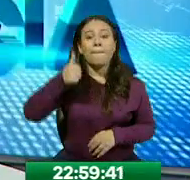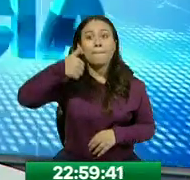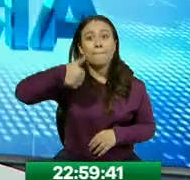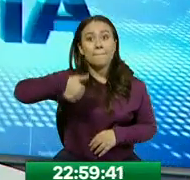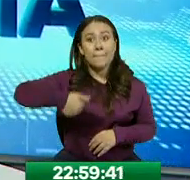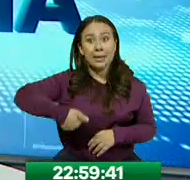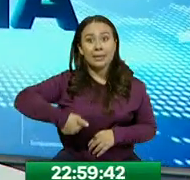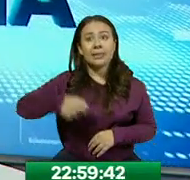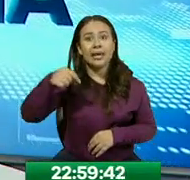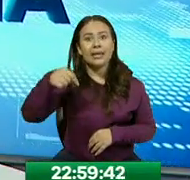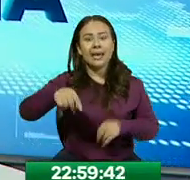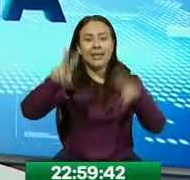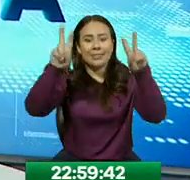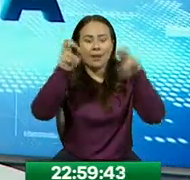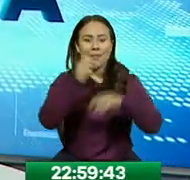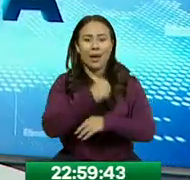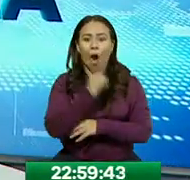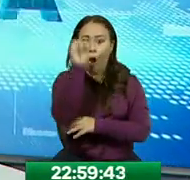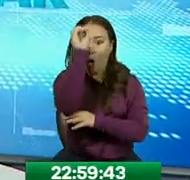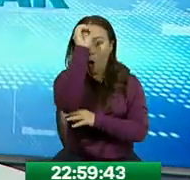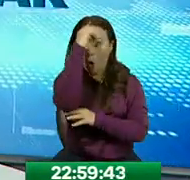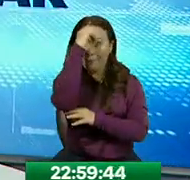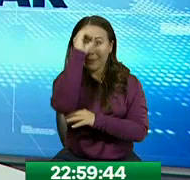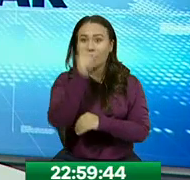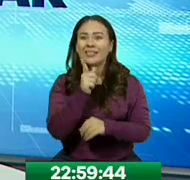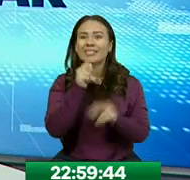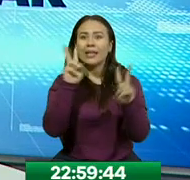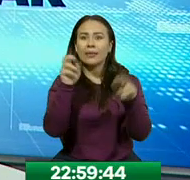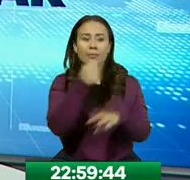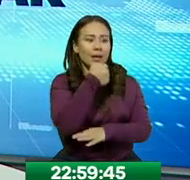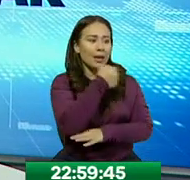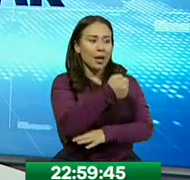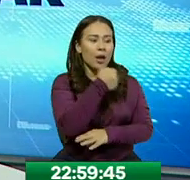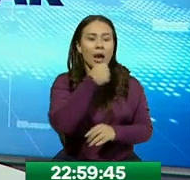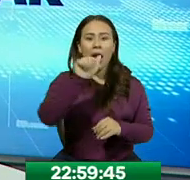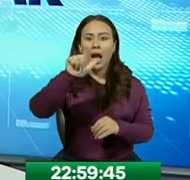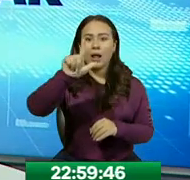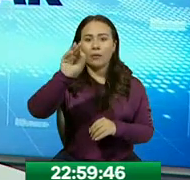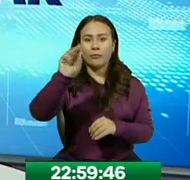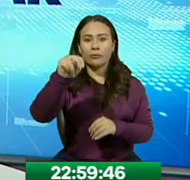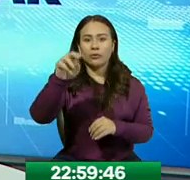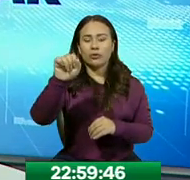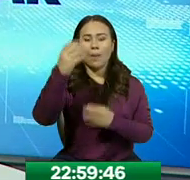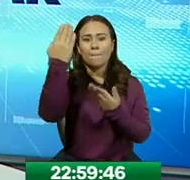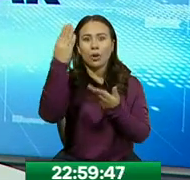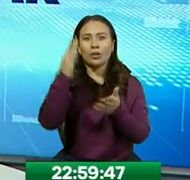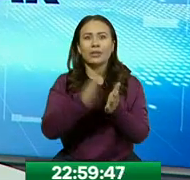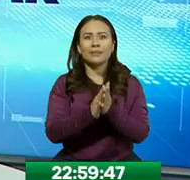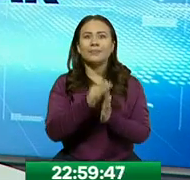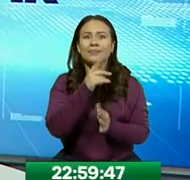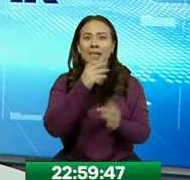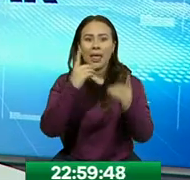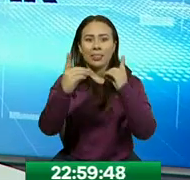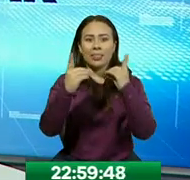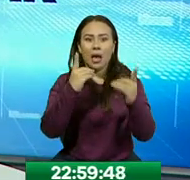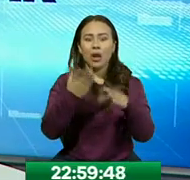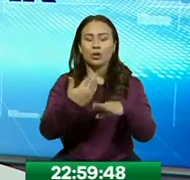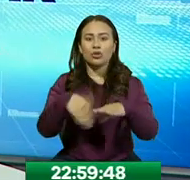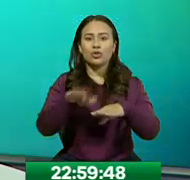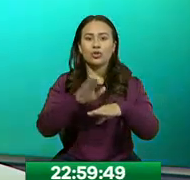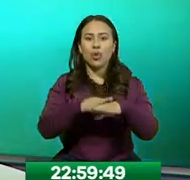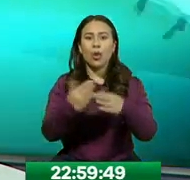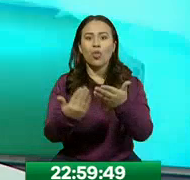Mañana en nuestro espacio de opinión estará con nosotros el doctor Alfonso Oramas, analista político, con quien dialogaremos sobre los